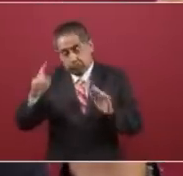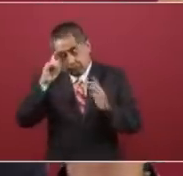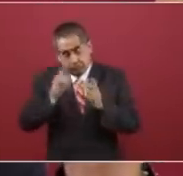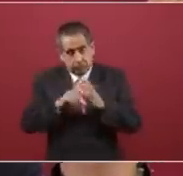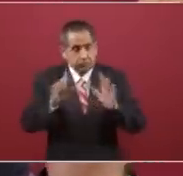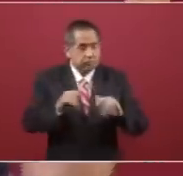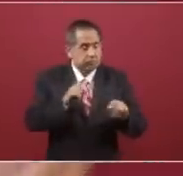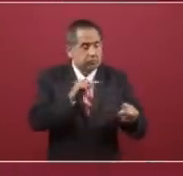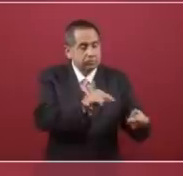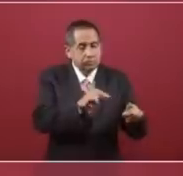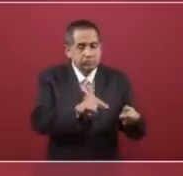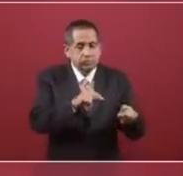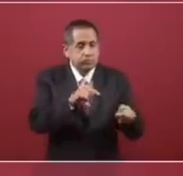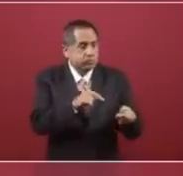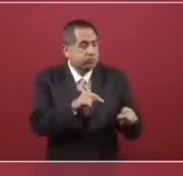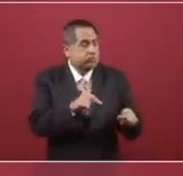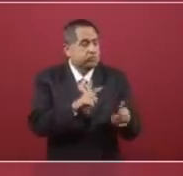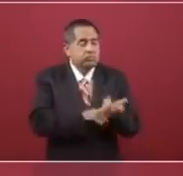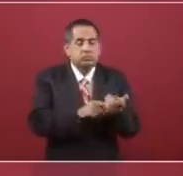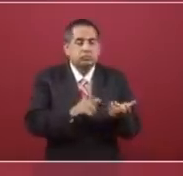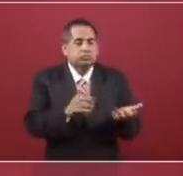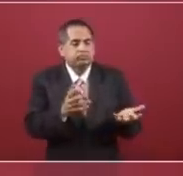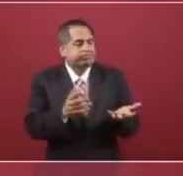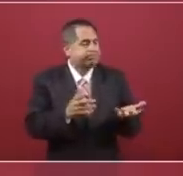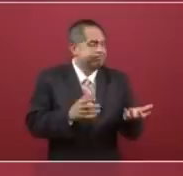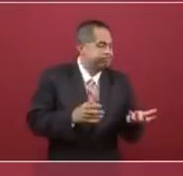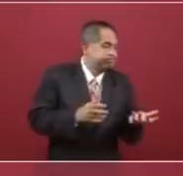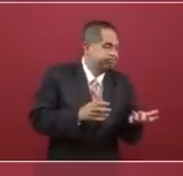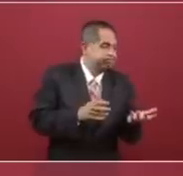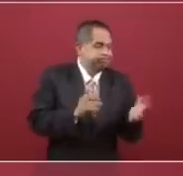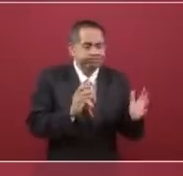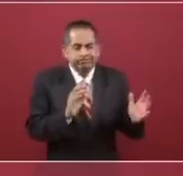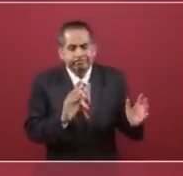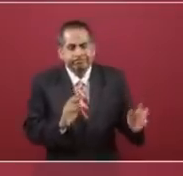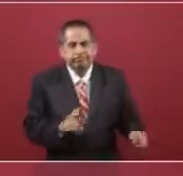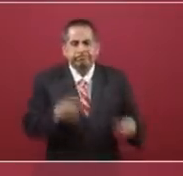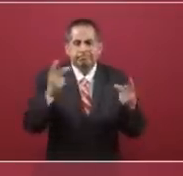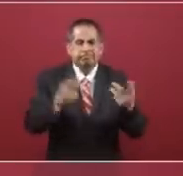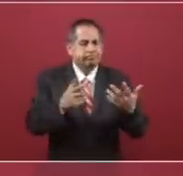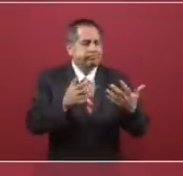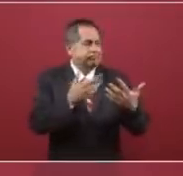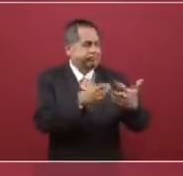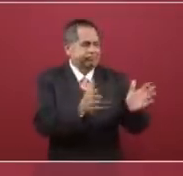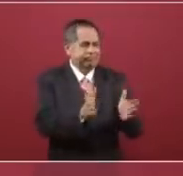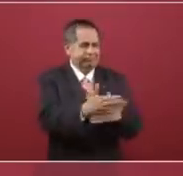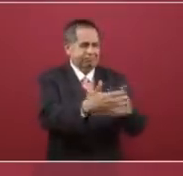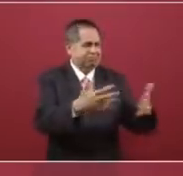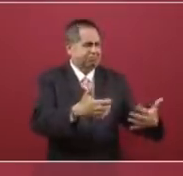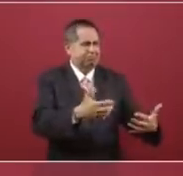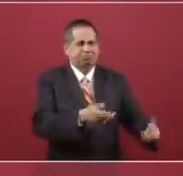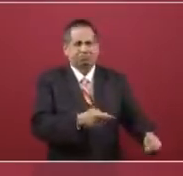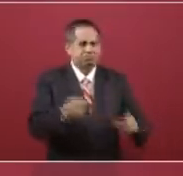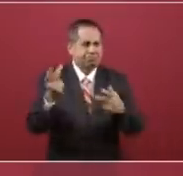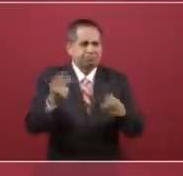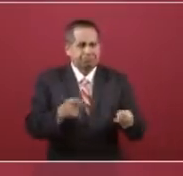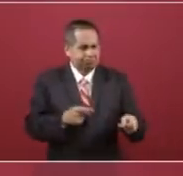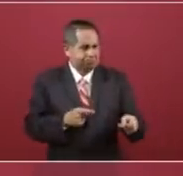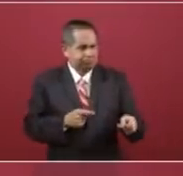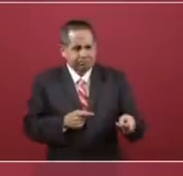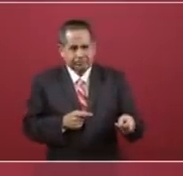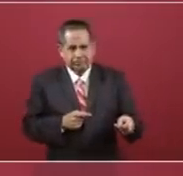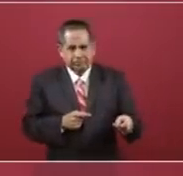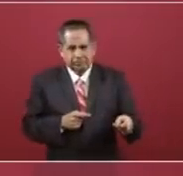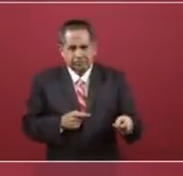partes, vendieron una planta eh